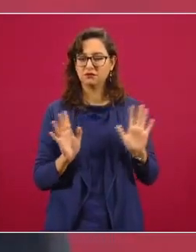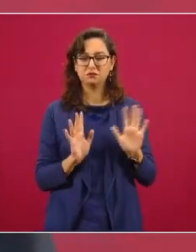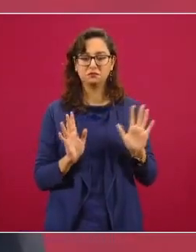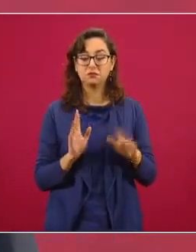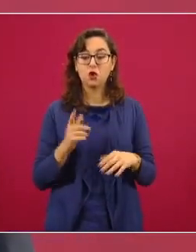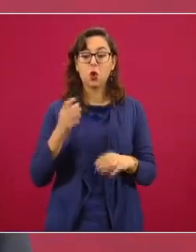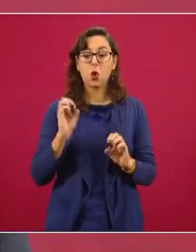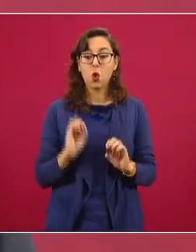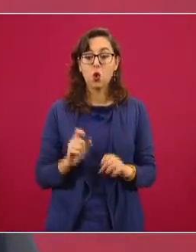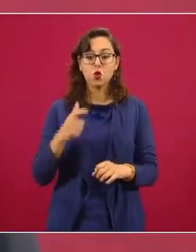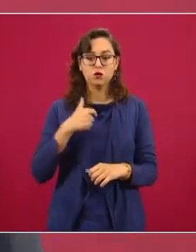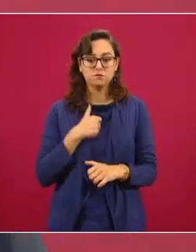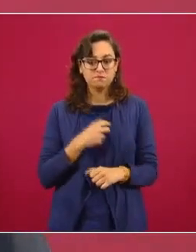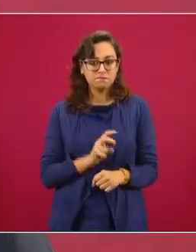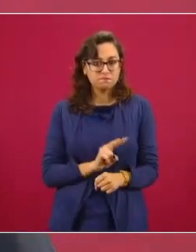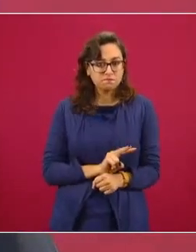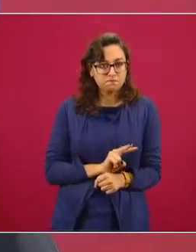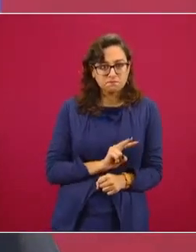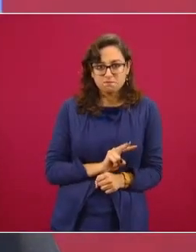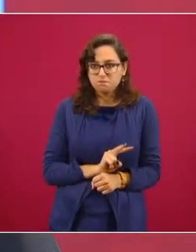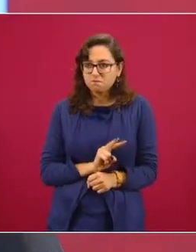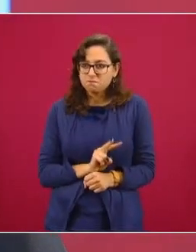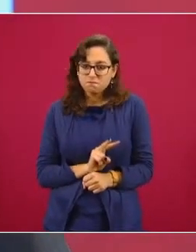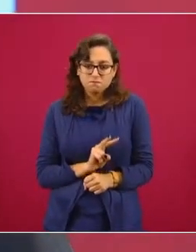monitoreando como era antes,